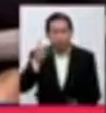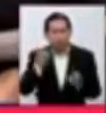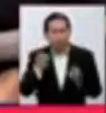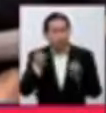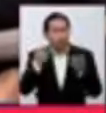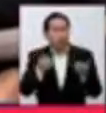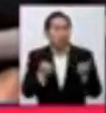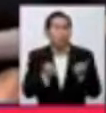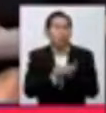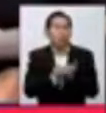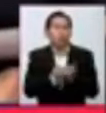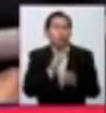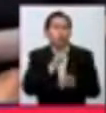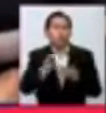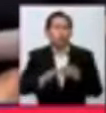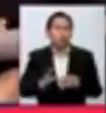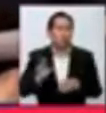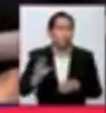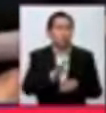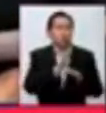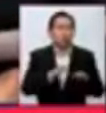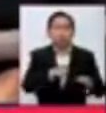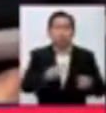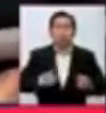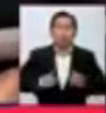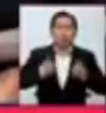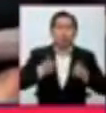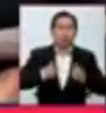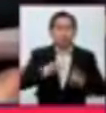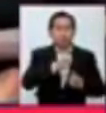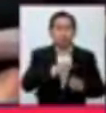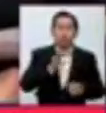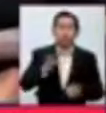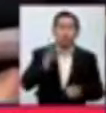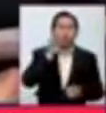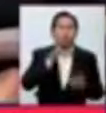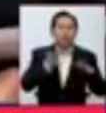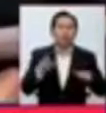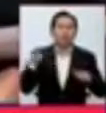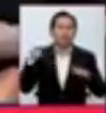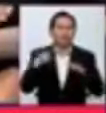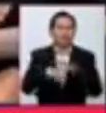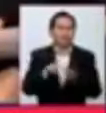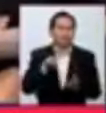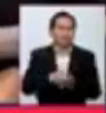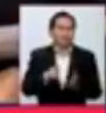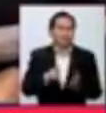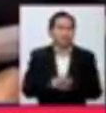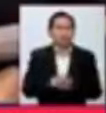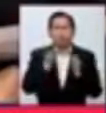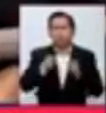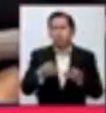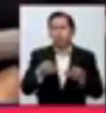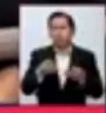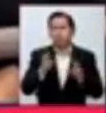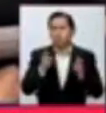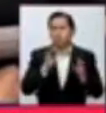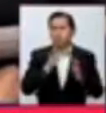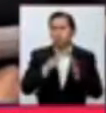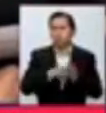un apoyo integral a estos niños y adolescentes víctimas de los feminicidios. ¿Podría hablarnos al respecto, por